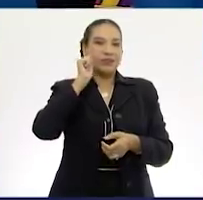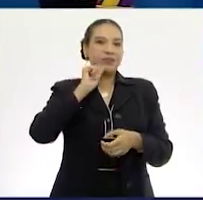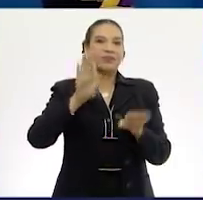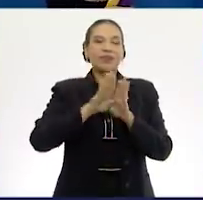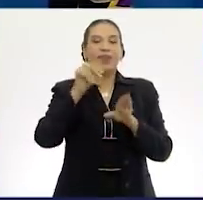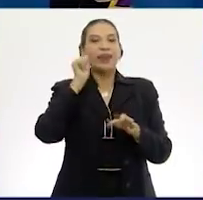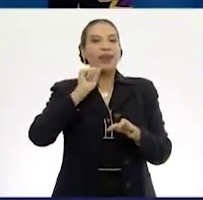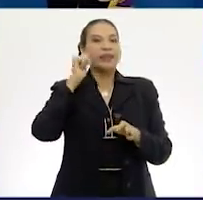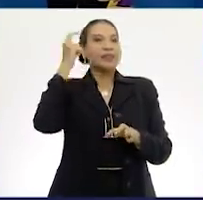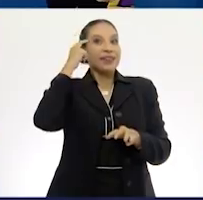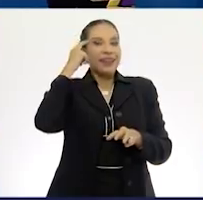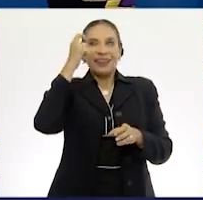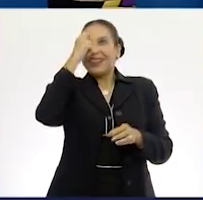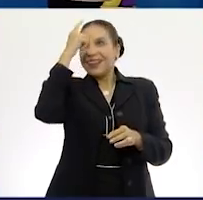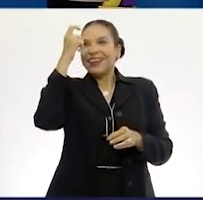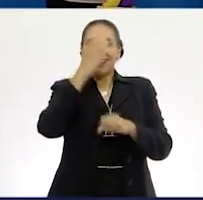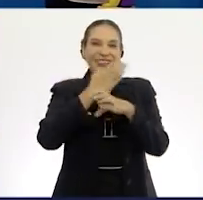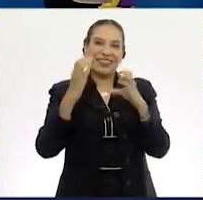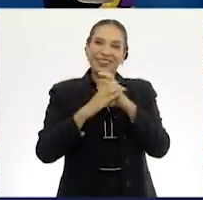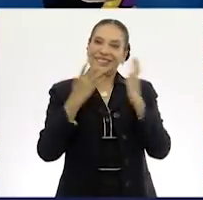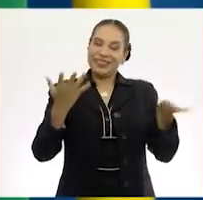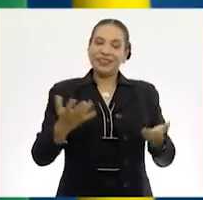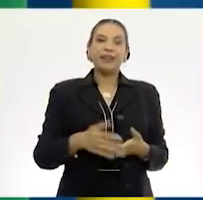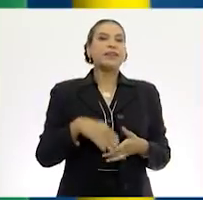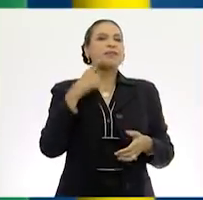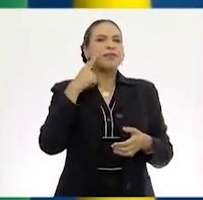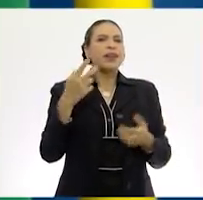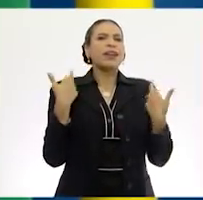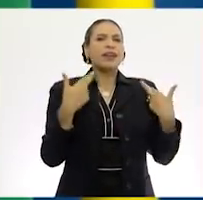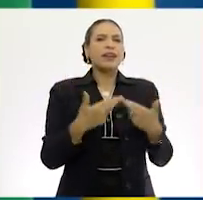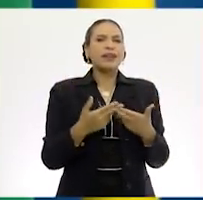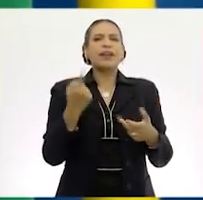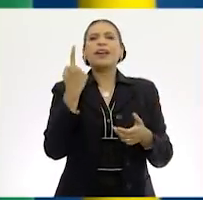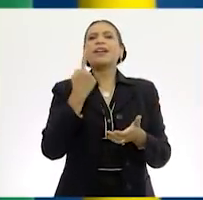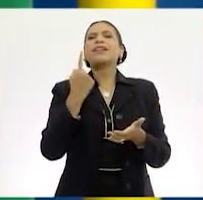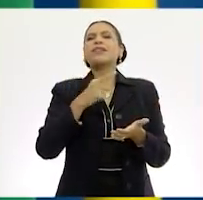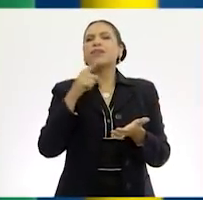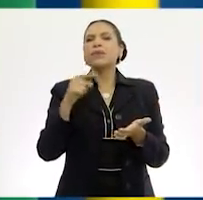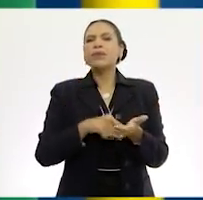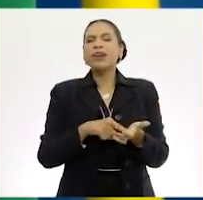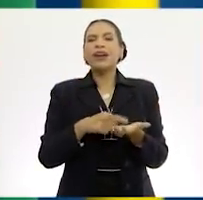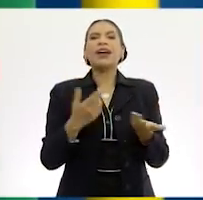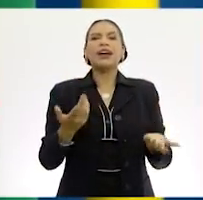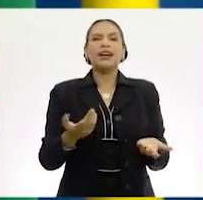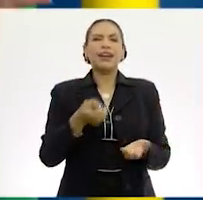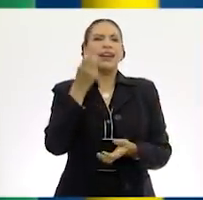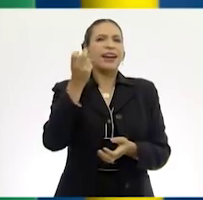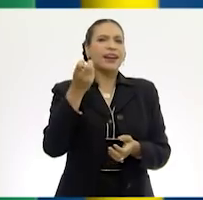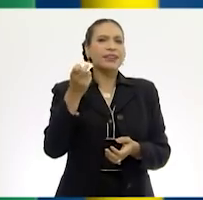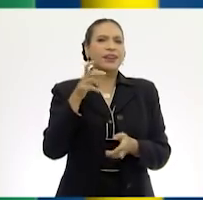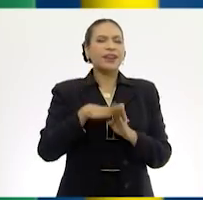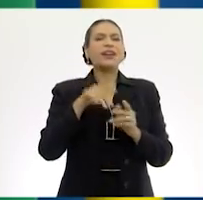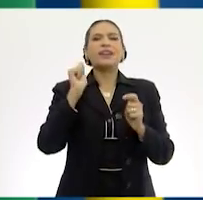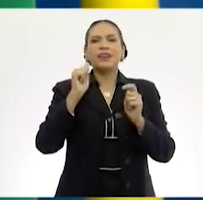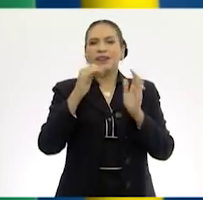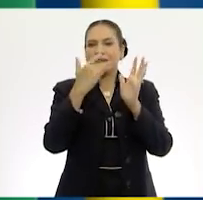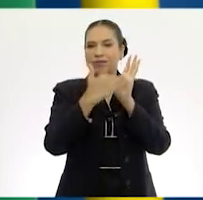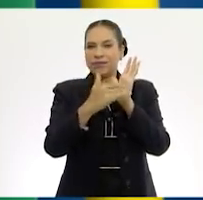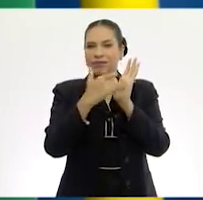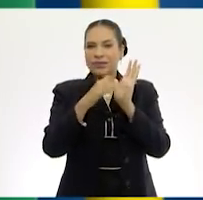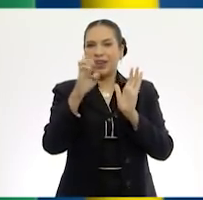Ton, todo el tiempo. Pero, a ver, profesor, ¿qué lugar es ese de los textos